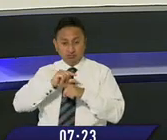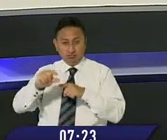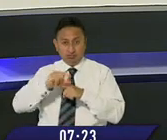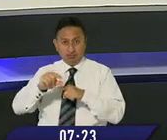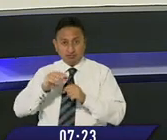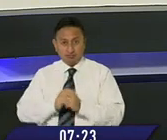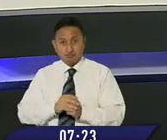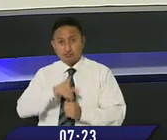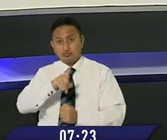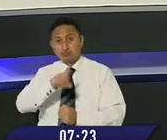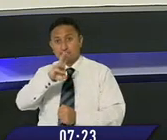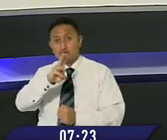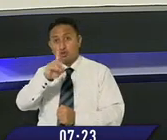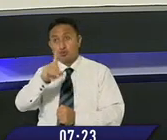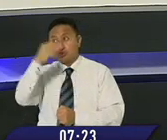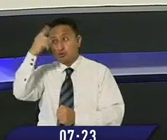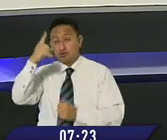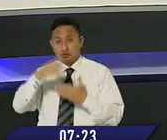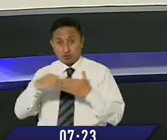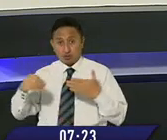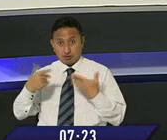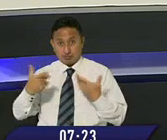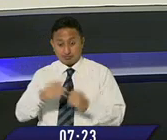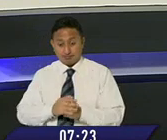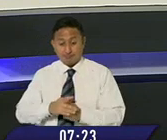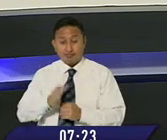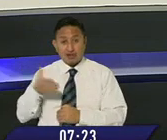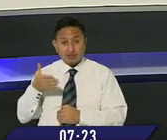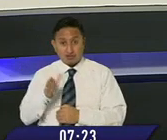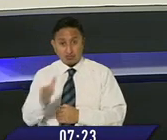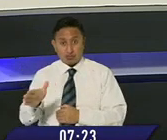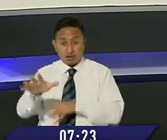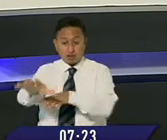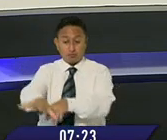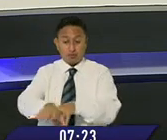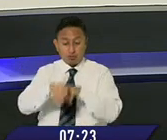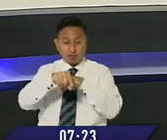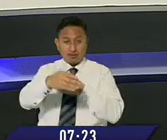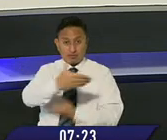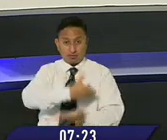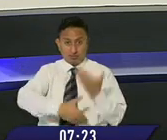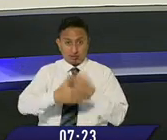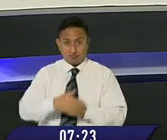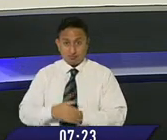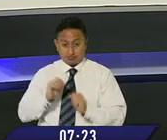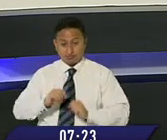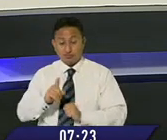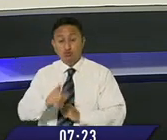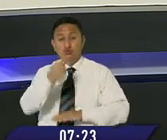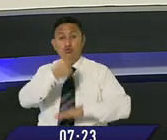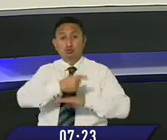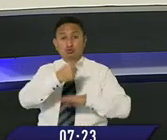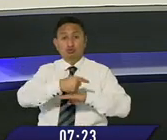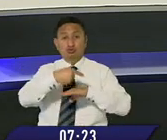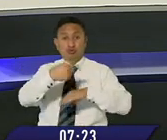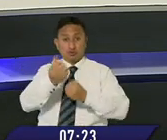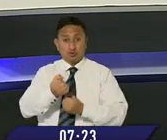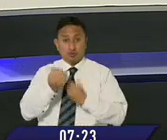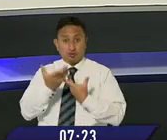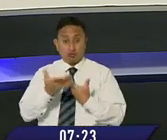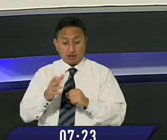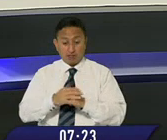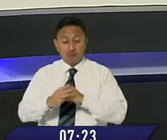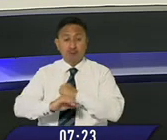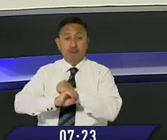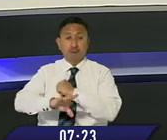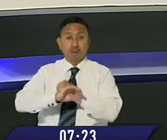por $161,000,000 a los sectores pecuarios, agricultor y comercial. El gerente general informa también que ha emprendido una